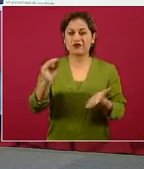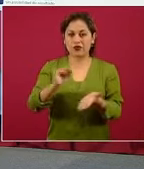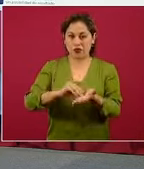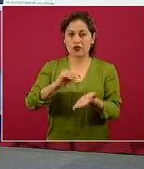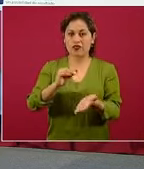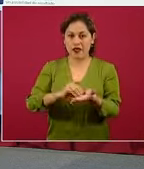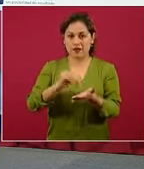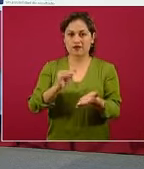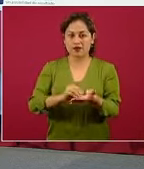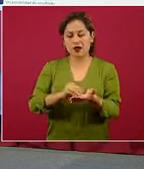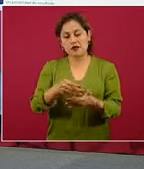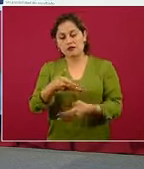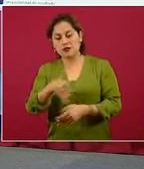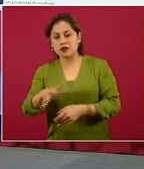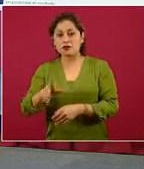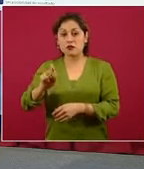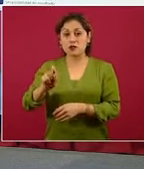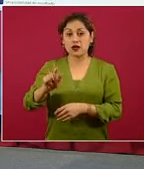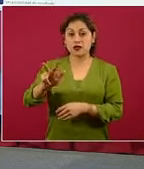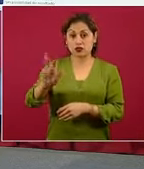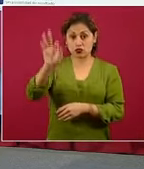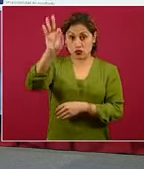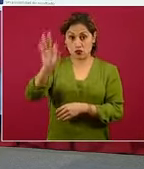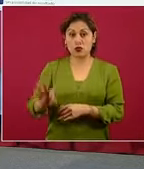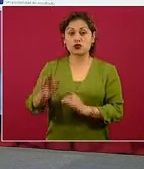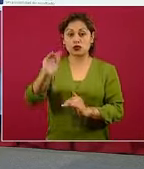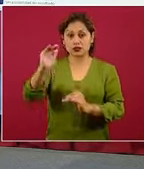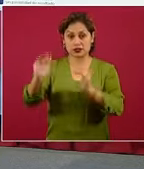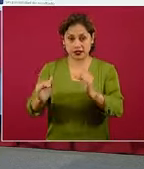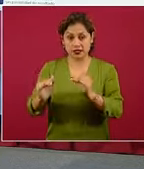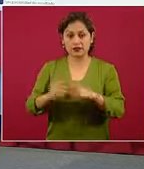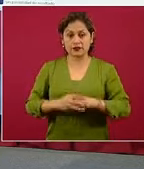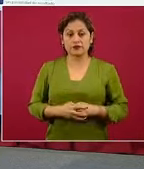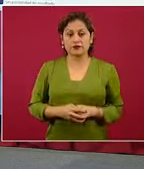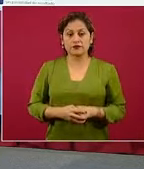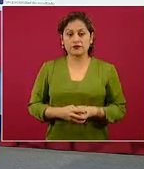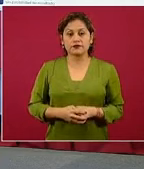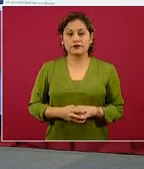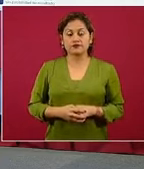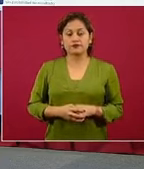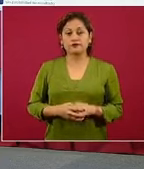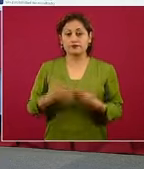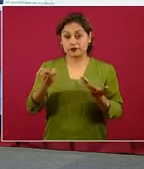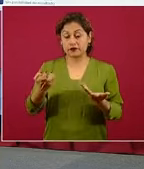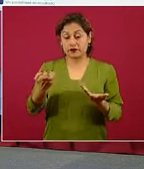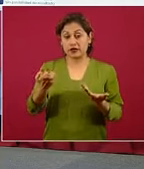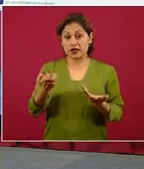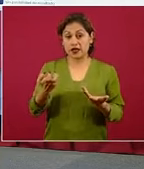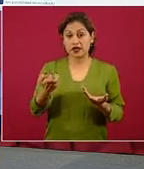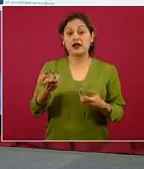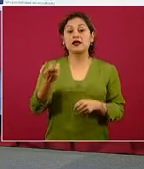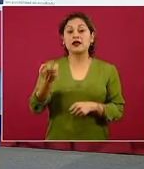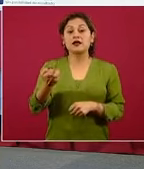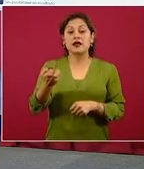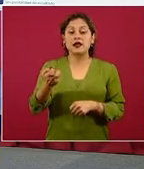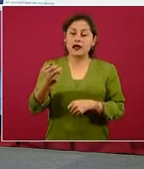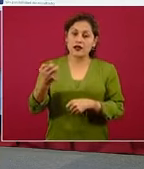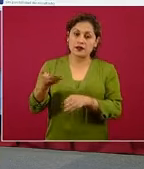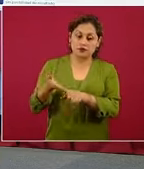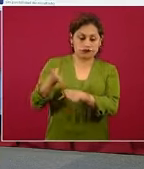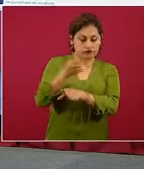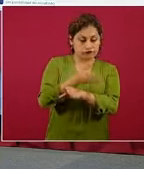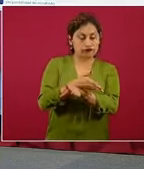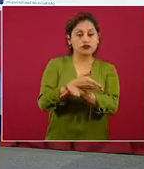menos 28% en relación a lo que observamos en las semanas más intensas de